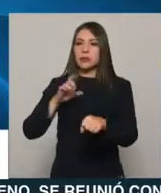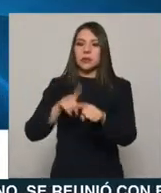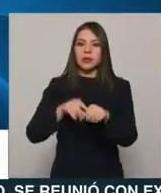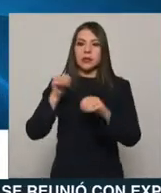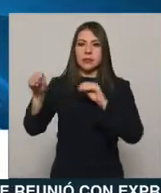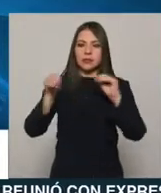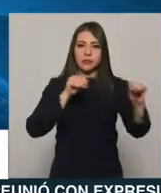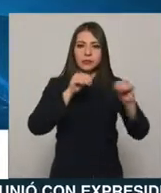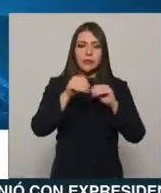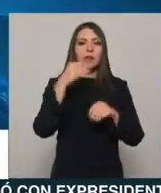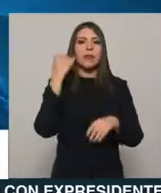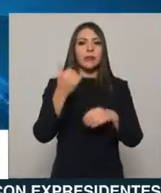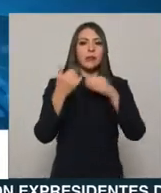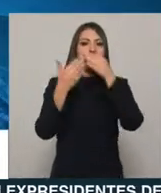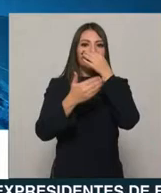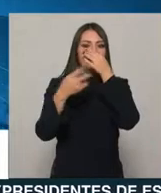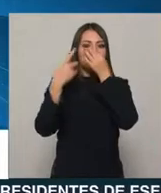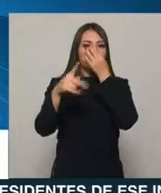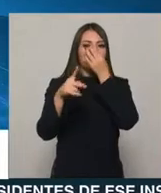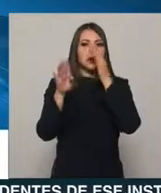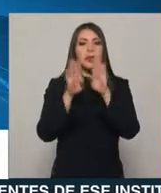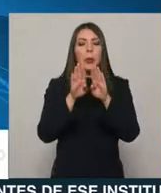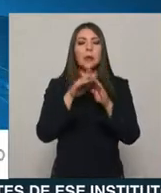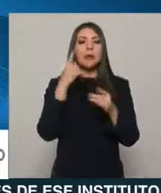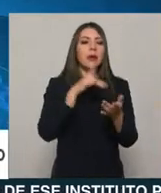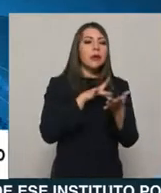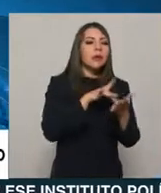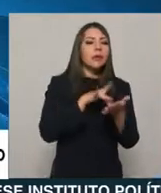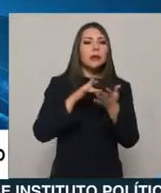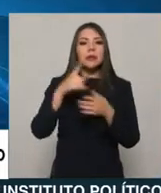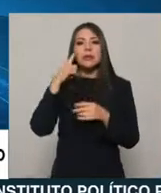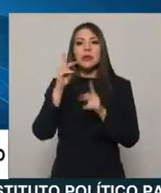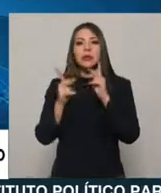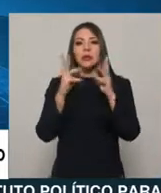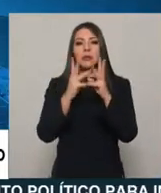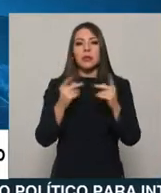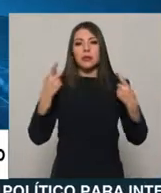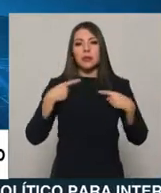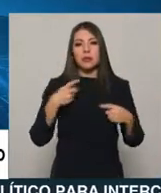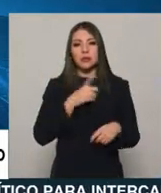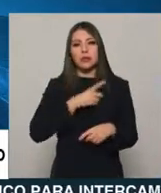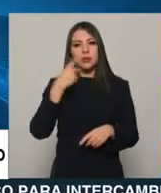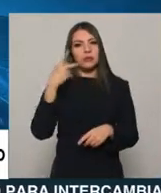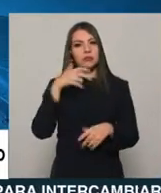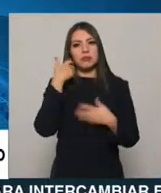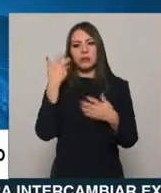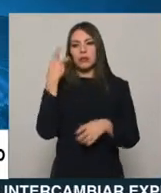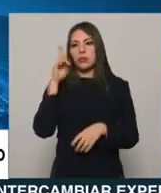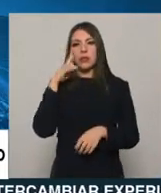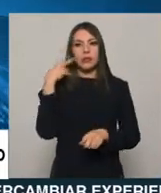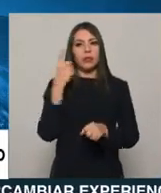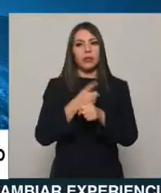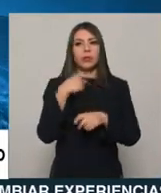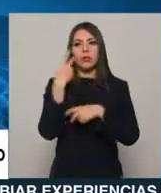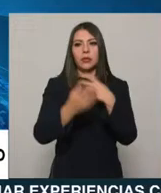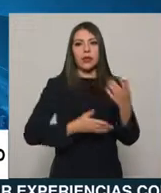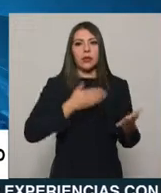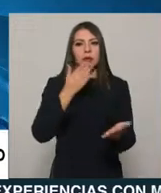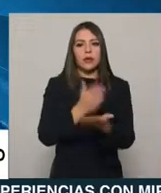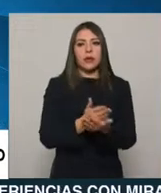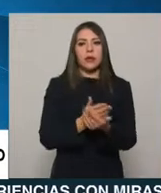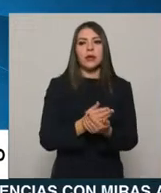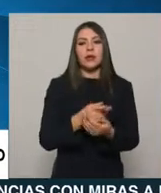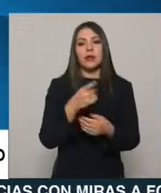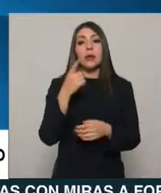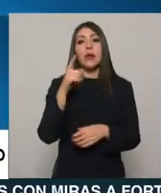la mediación en materia civil y familiar, donde las personas llegan voluntariamente, en materia penal tenemos que ser invitados.